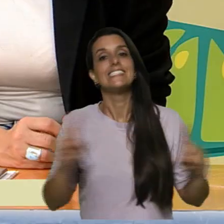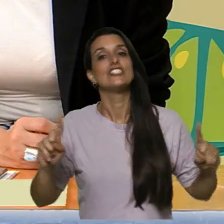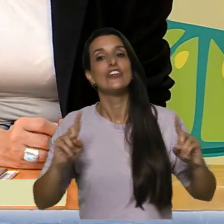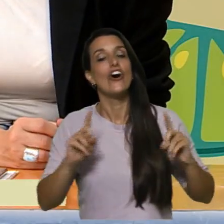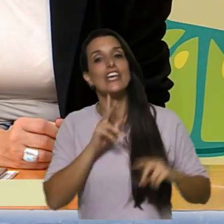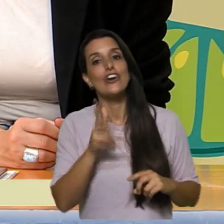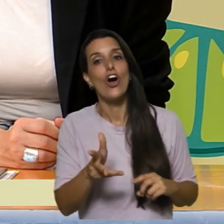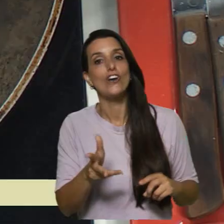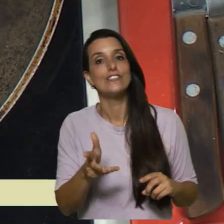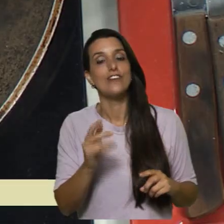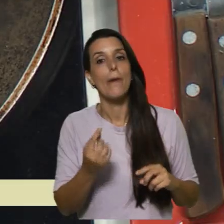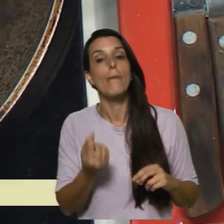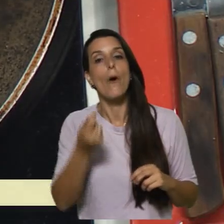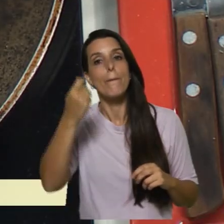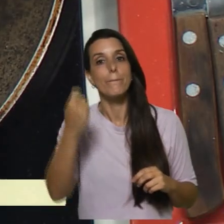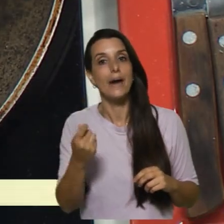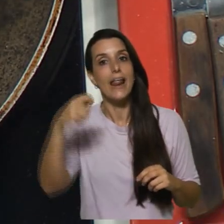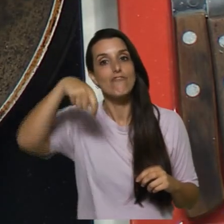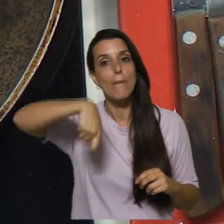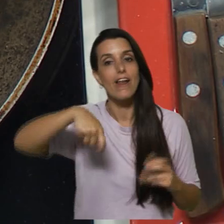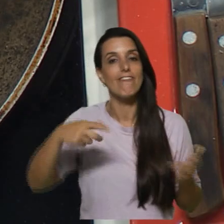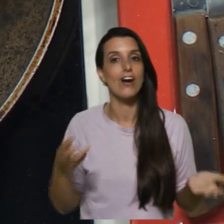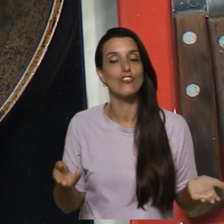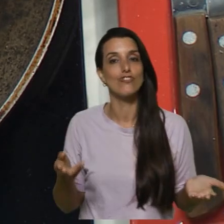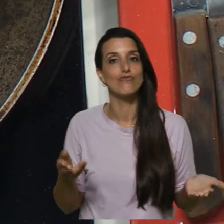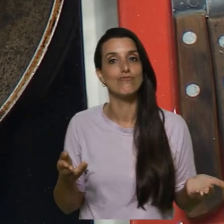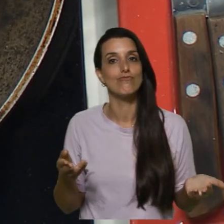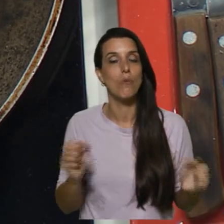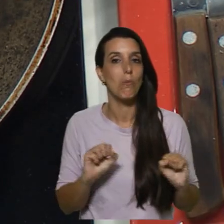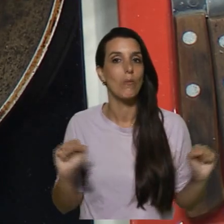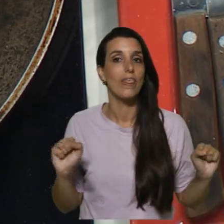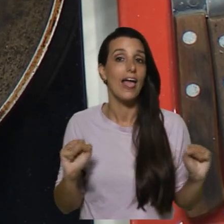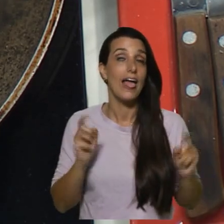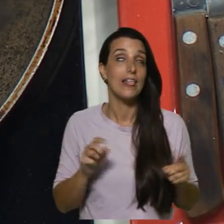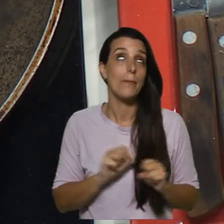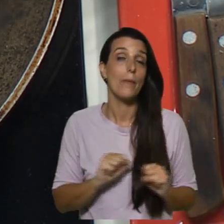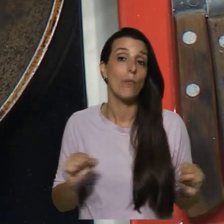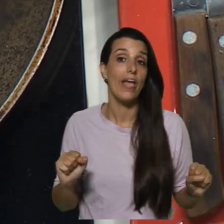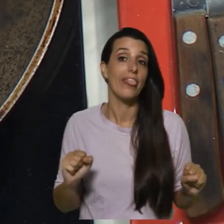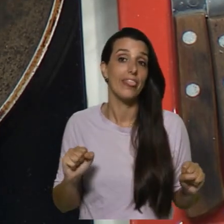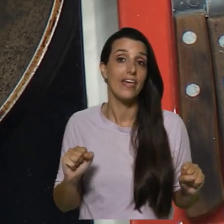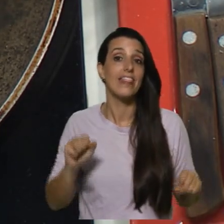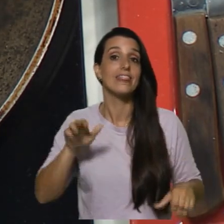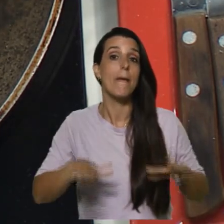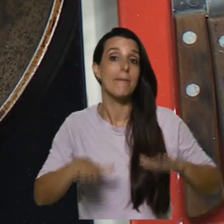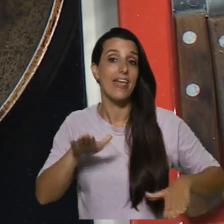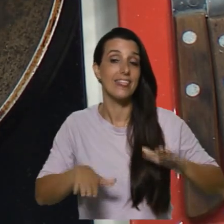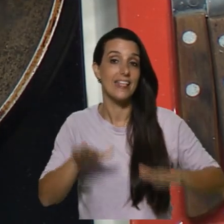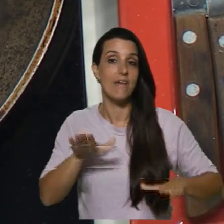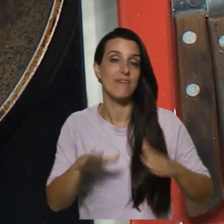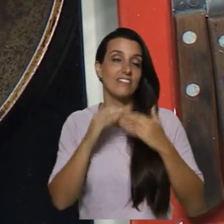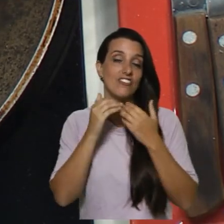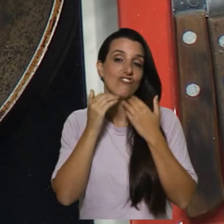Si no tuvieras niños, sí, claro. Para arriba, sí. A mí me da que uno puede hacer así. También, no, y de repente. Es que depende, viste, yo qué sé.